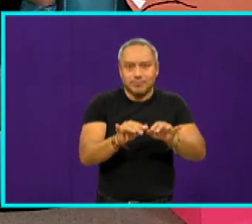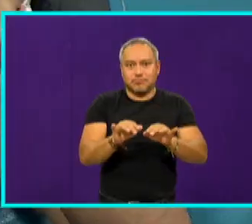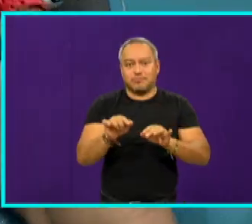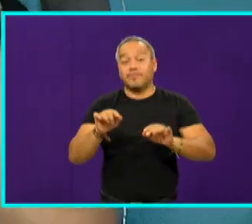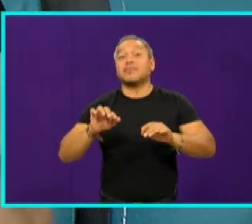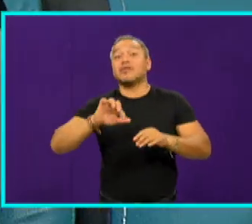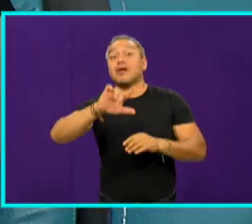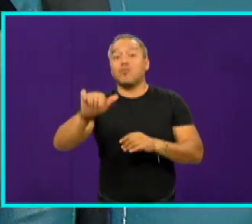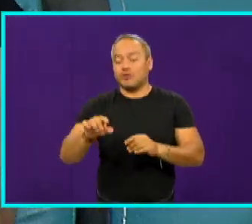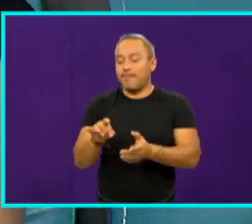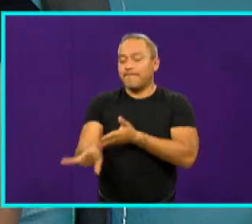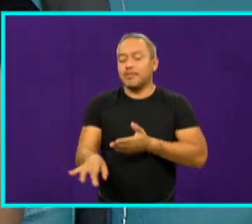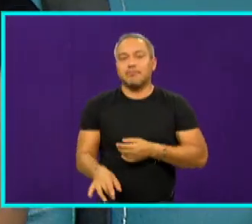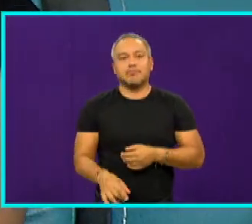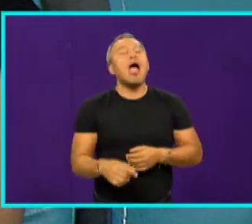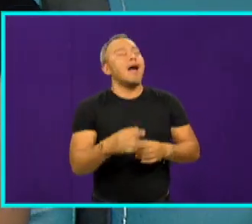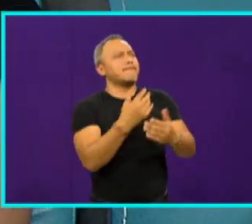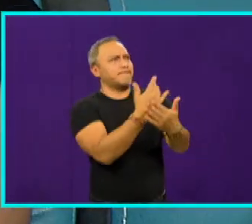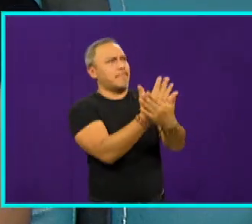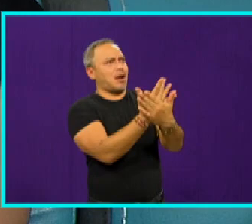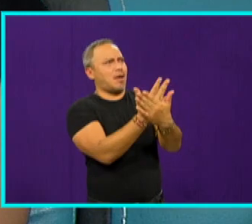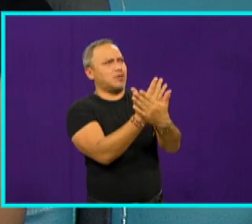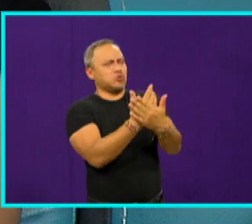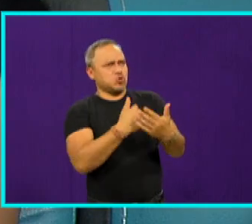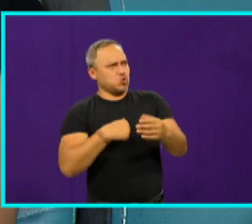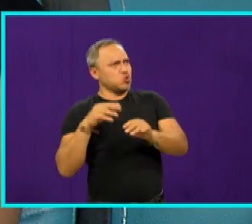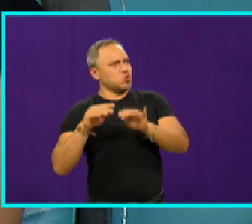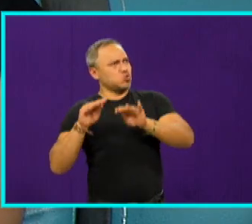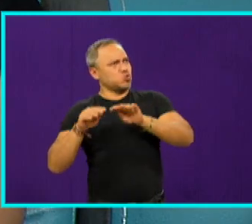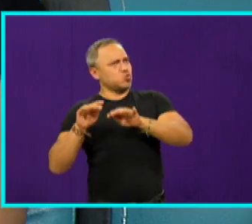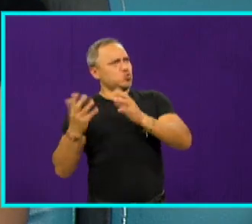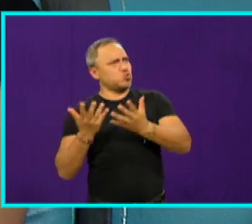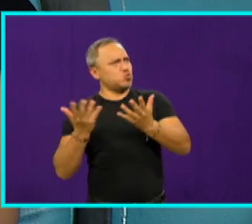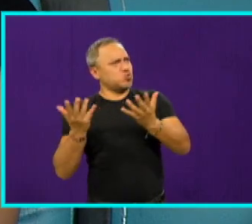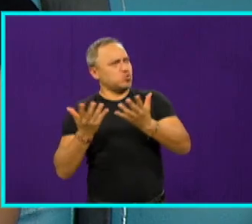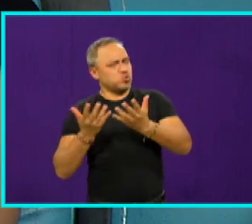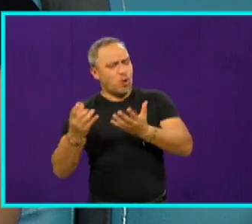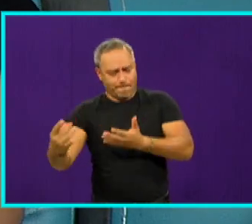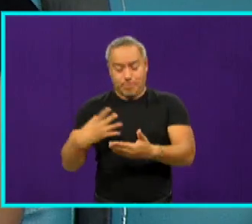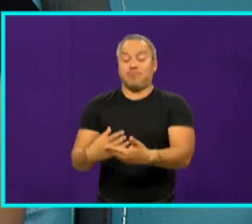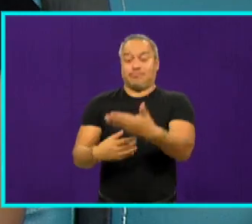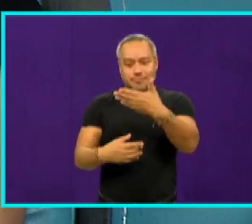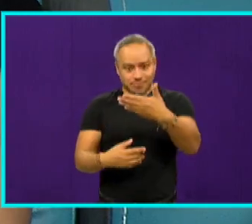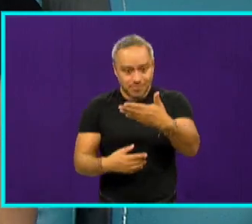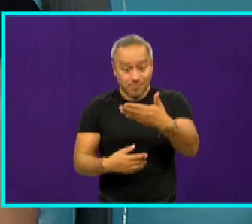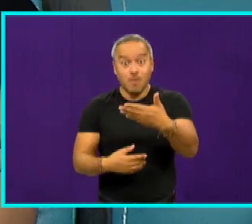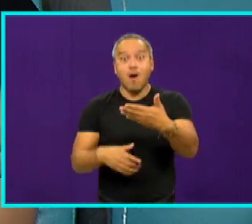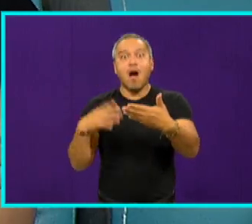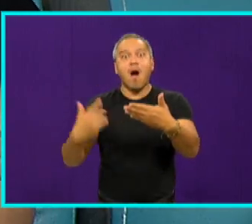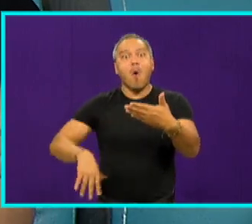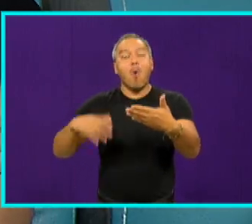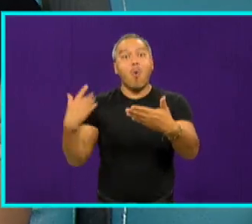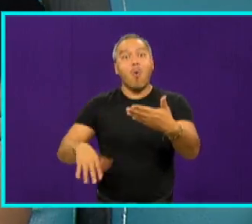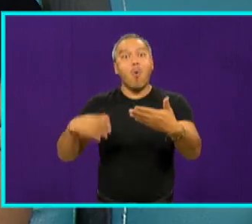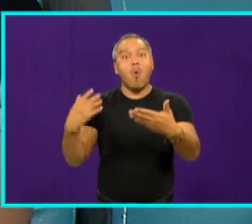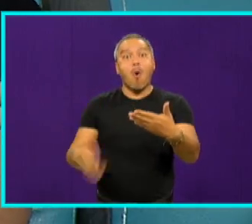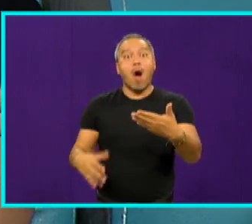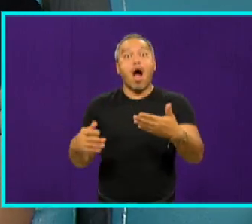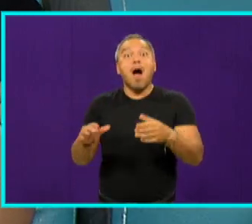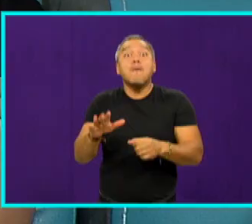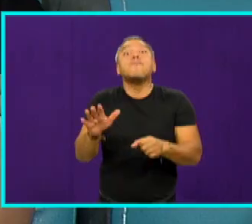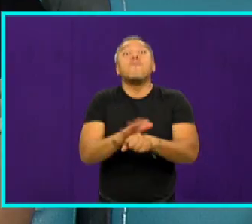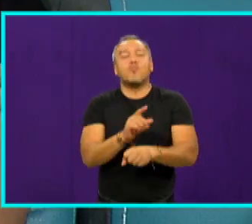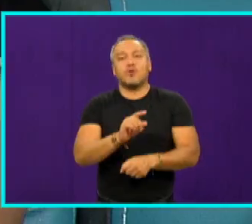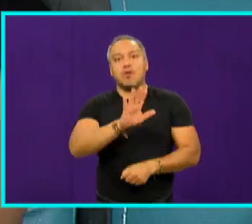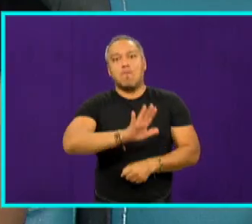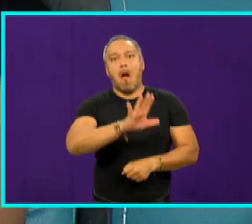y de momento, ¡zas! Me manda 3, 4, 5 opciones y son súper interesantes porque parecerían hechas por un diseñador.